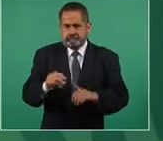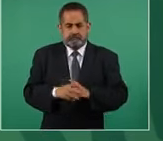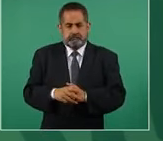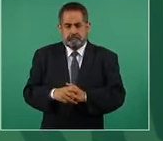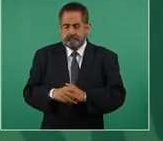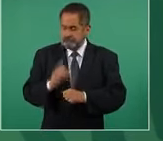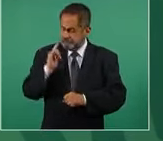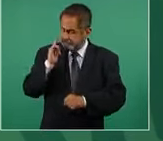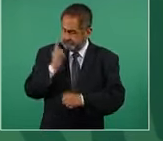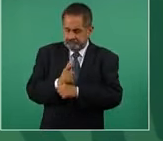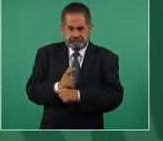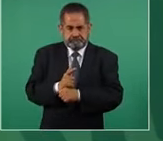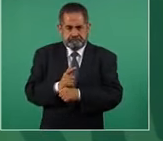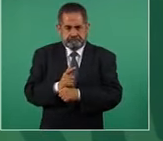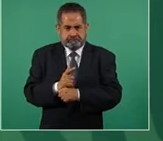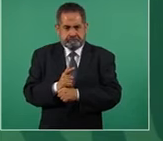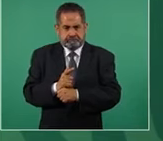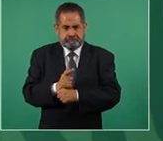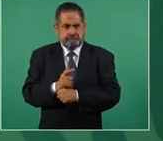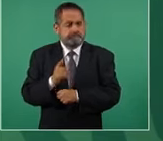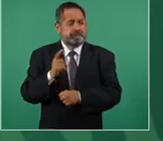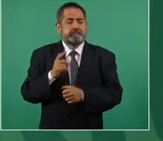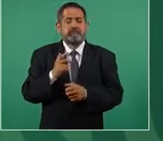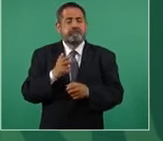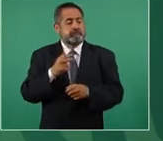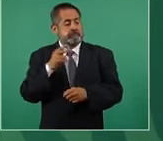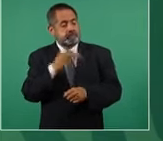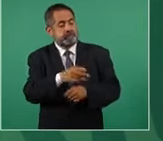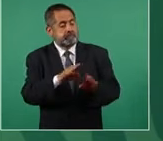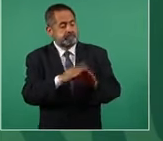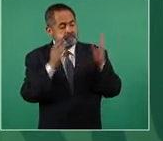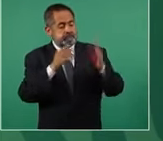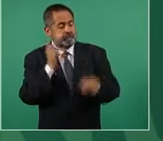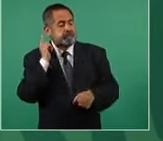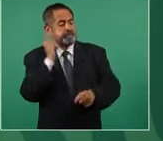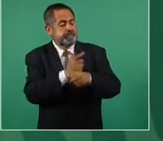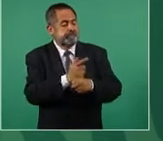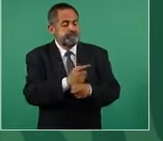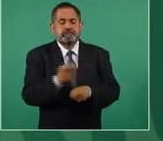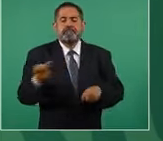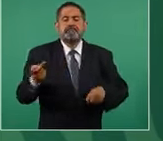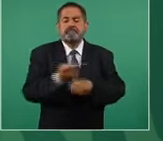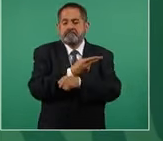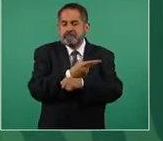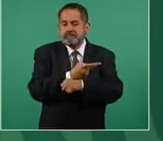Se va a llegar a conocer lo que sucedió